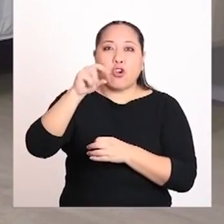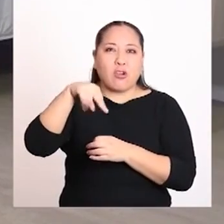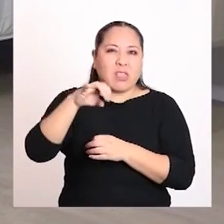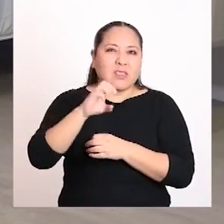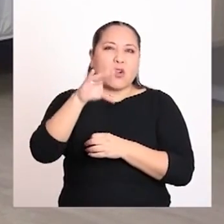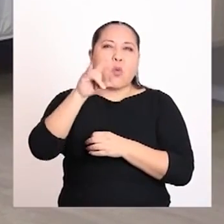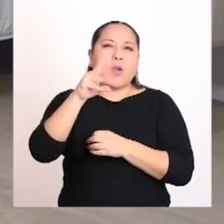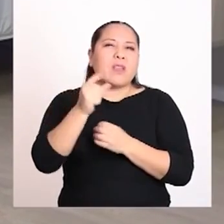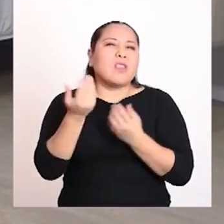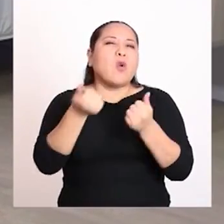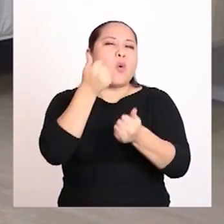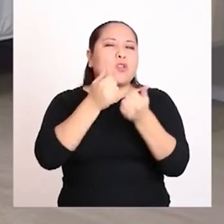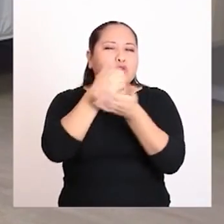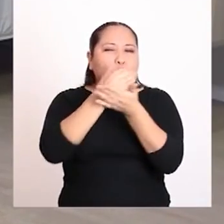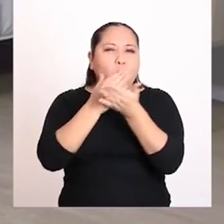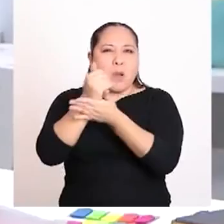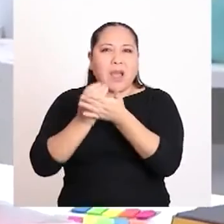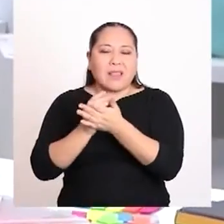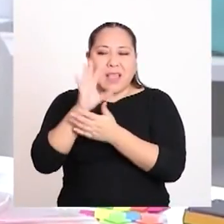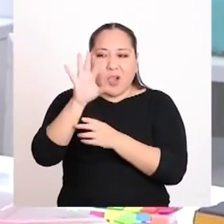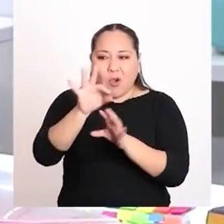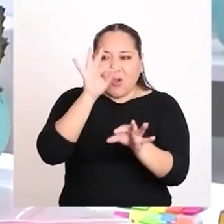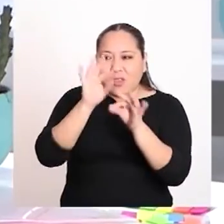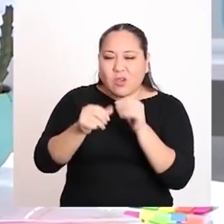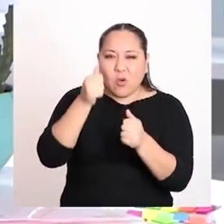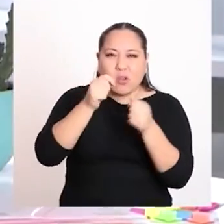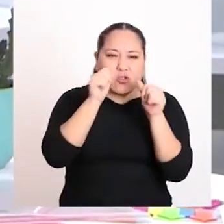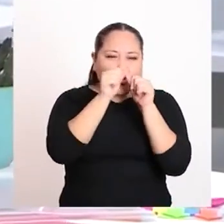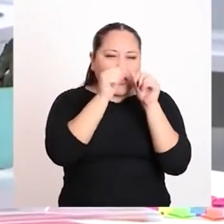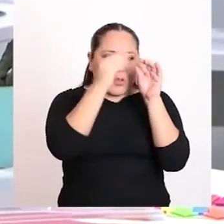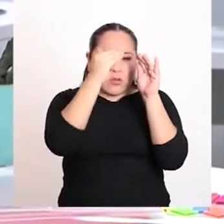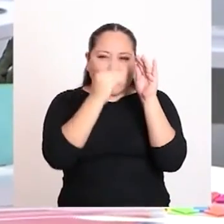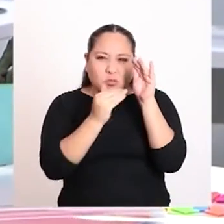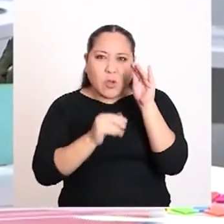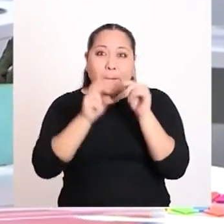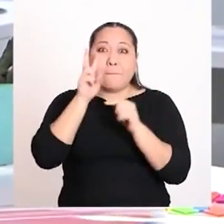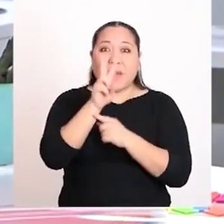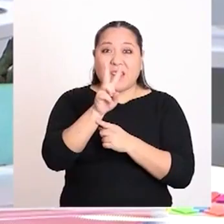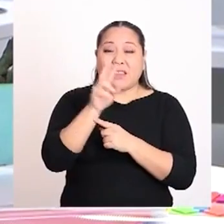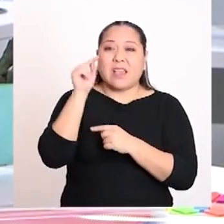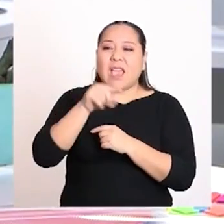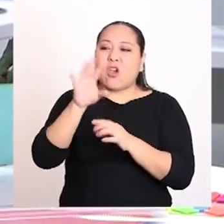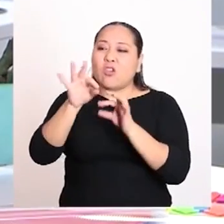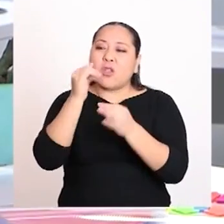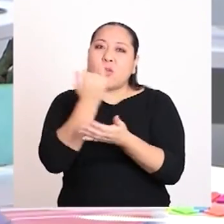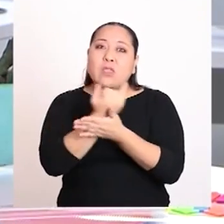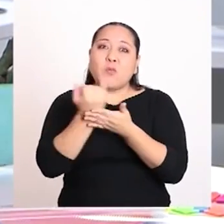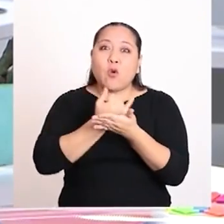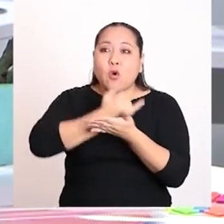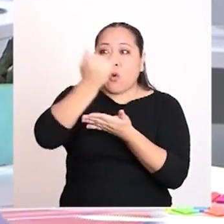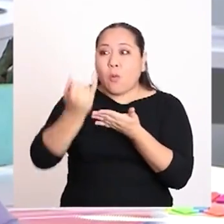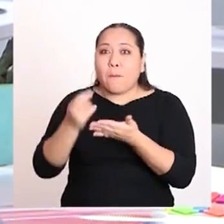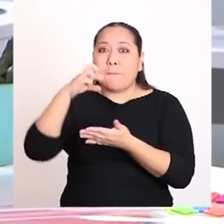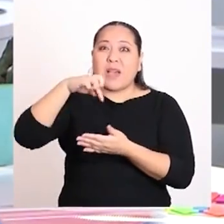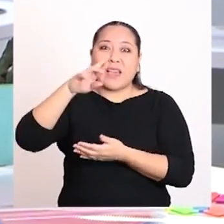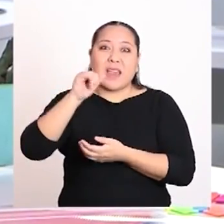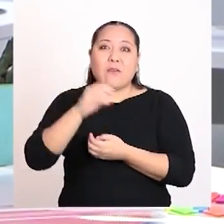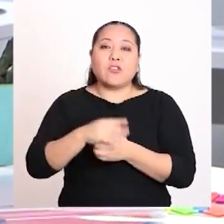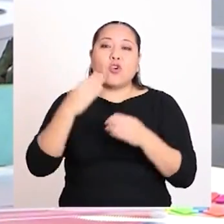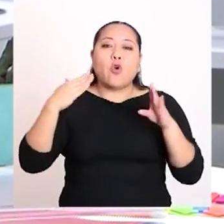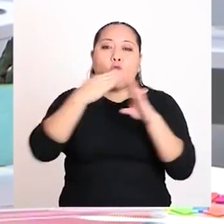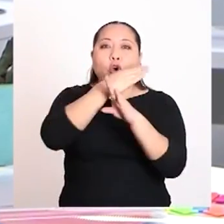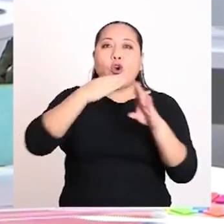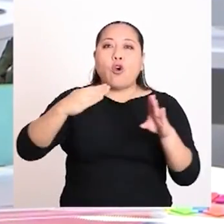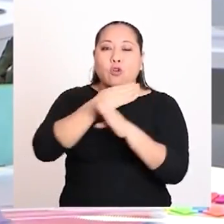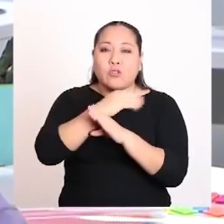cuadráticas y cuáles son sus elementos. Determinamos las coordenadas del vértice, identificamos las parábolas y ubicamos las coordenadas de corte